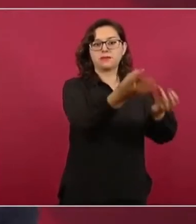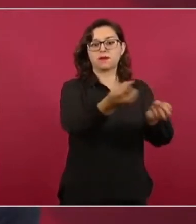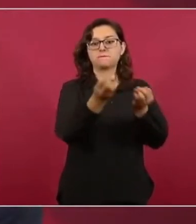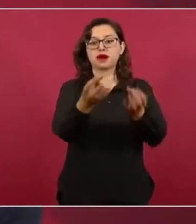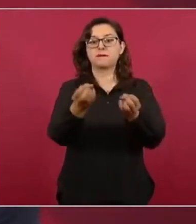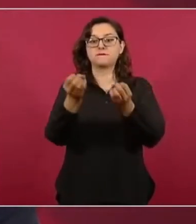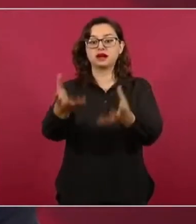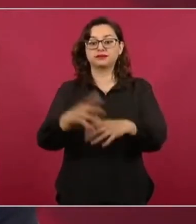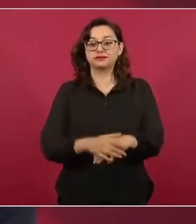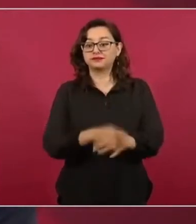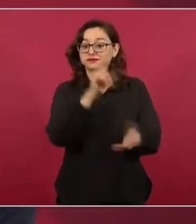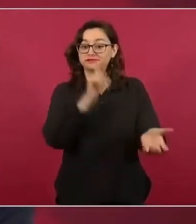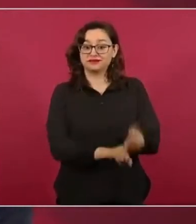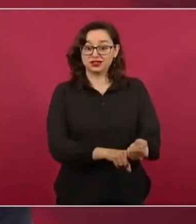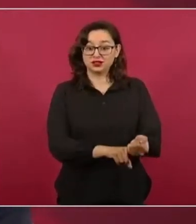están todos los bancos.